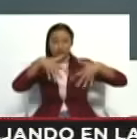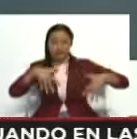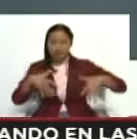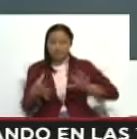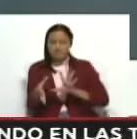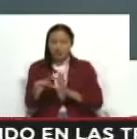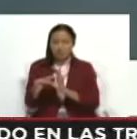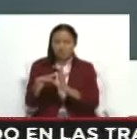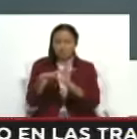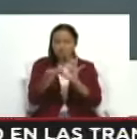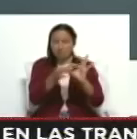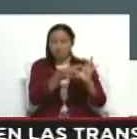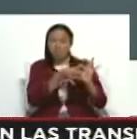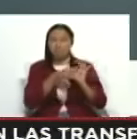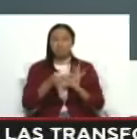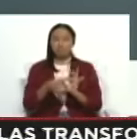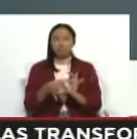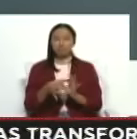país.